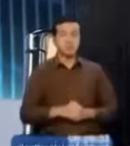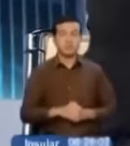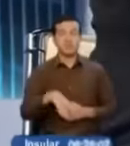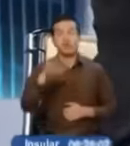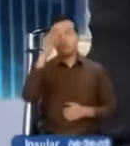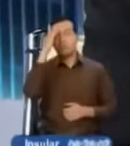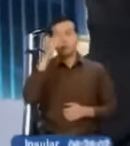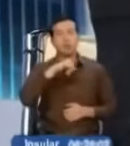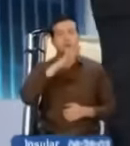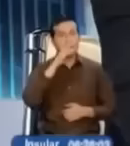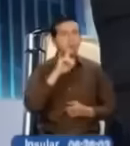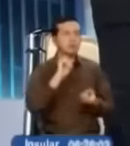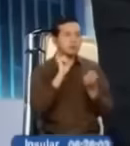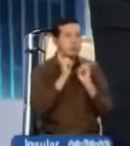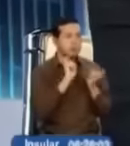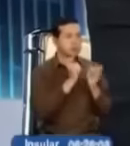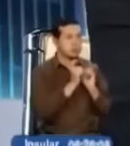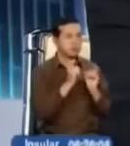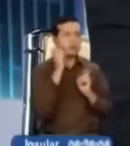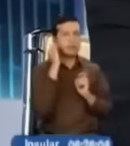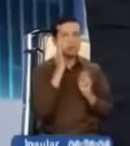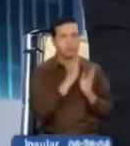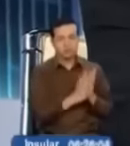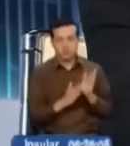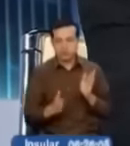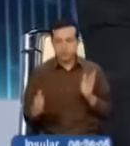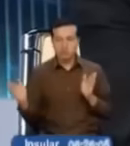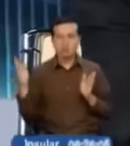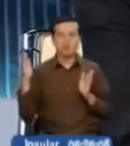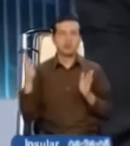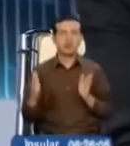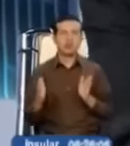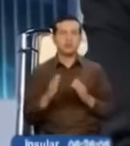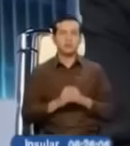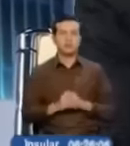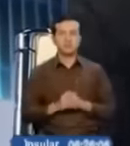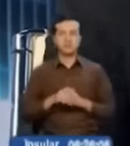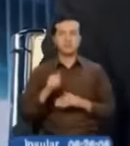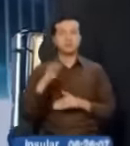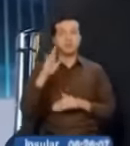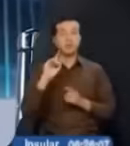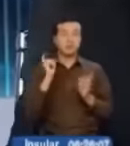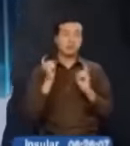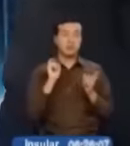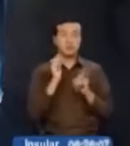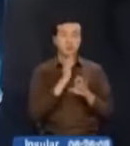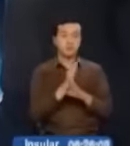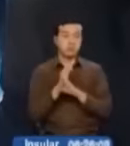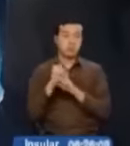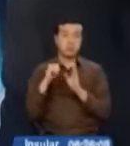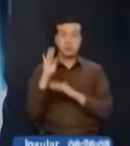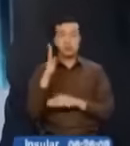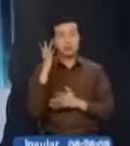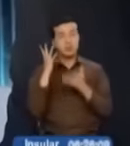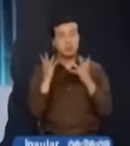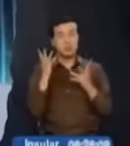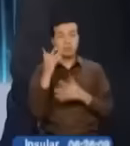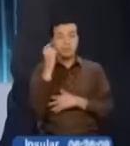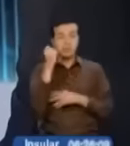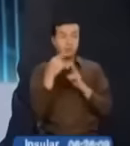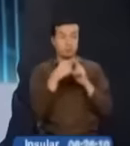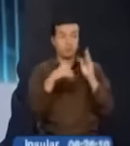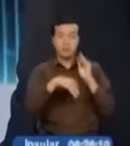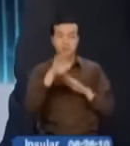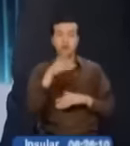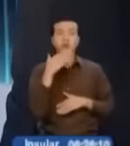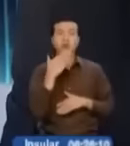porque tiene mayor rotación, plazos cortos y tiene mayor rotación y a lo mejor mejores márgenes de rentabilidad.